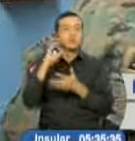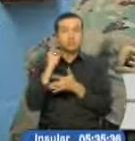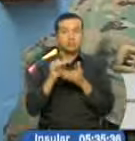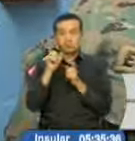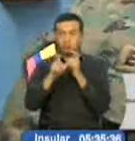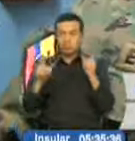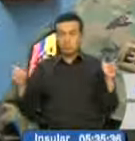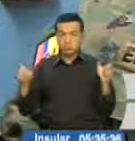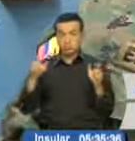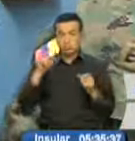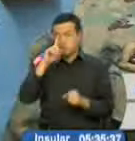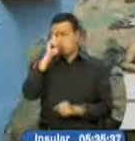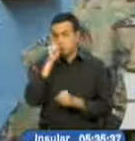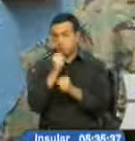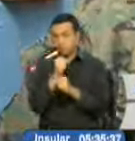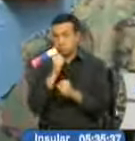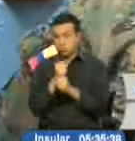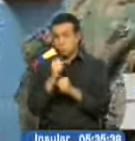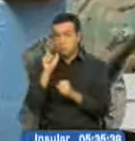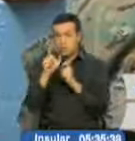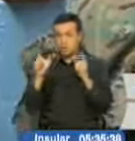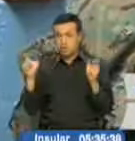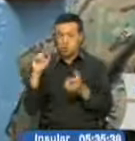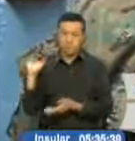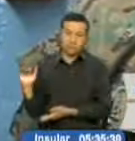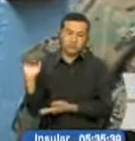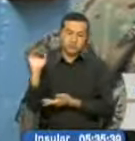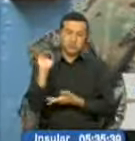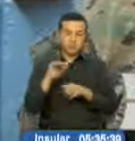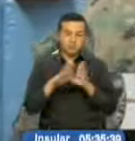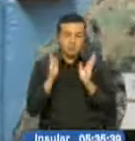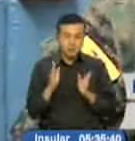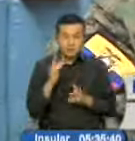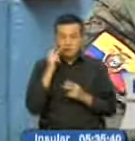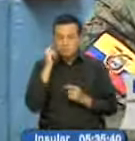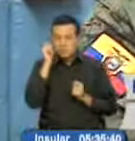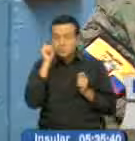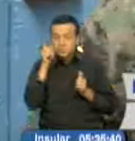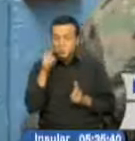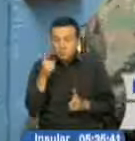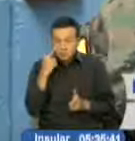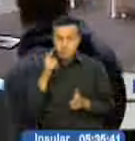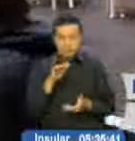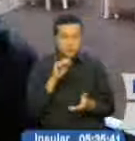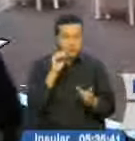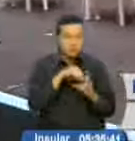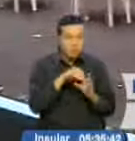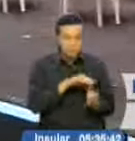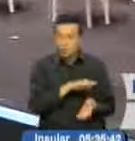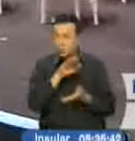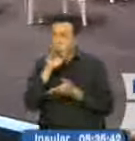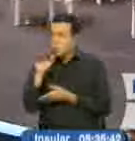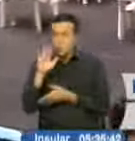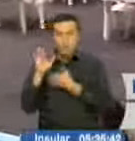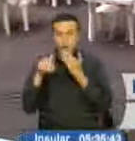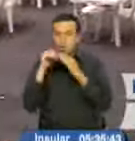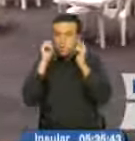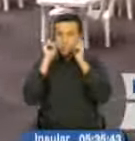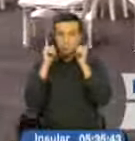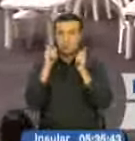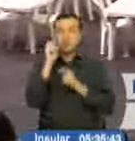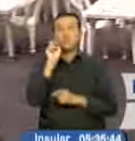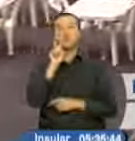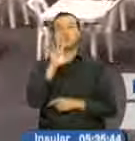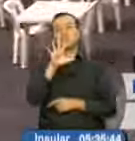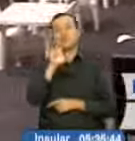personal que va llevando el paquete electoral a cada una de las mesas, tanto de ida como de retorno. 250 mesas se han